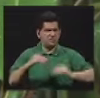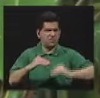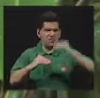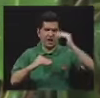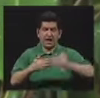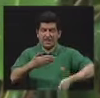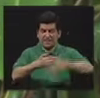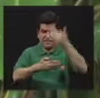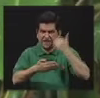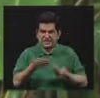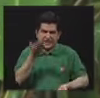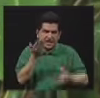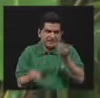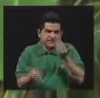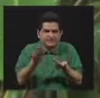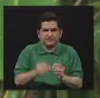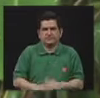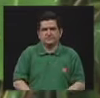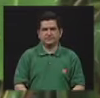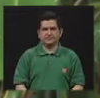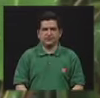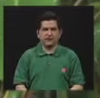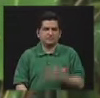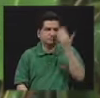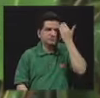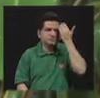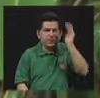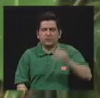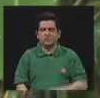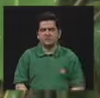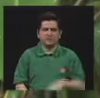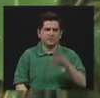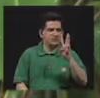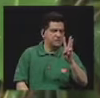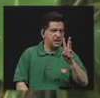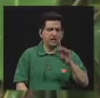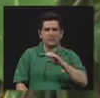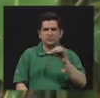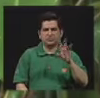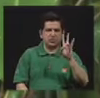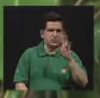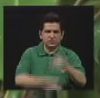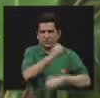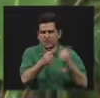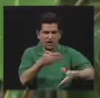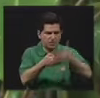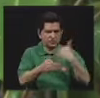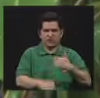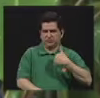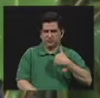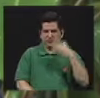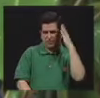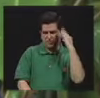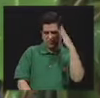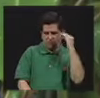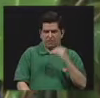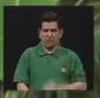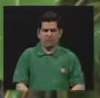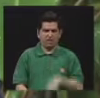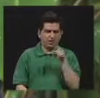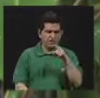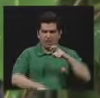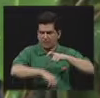las que ellos hace, no sé, 6, 7 años atrás vivían, que de